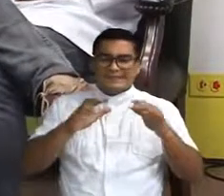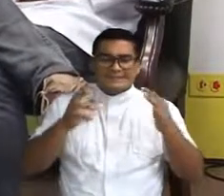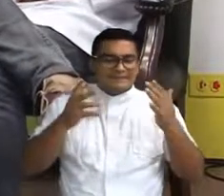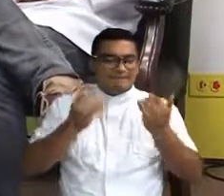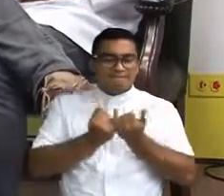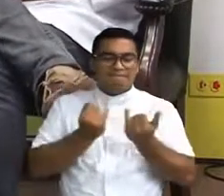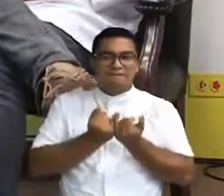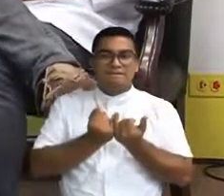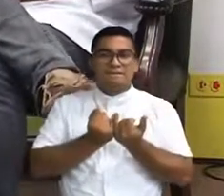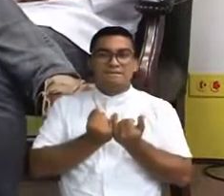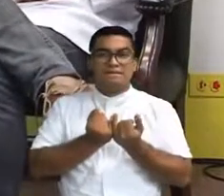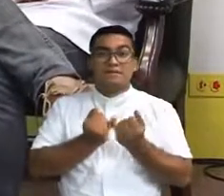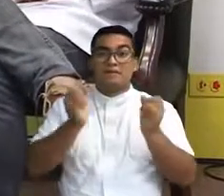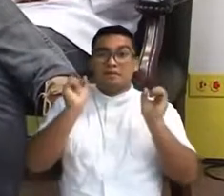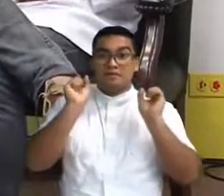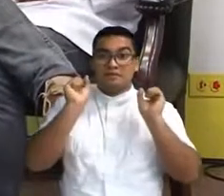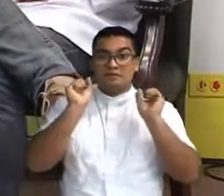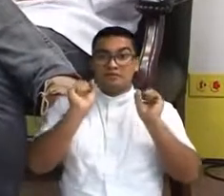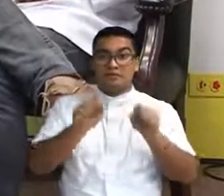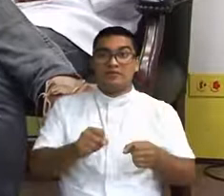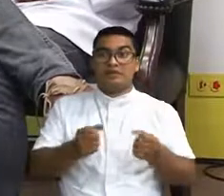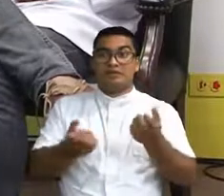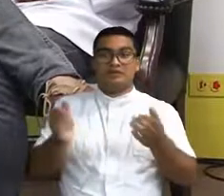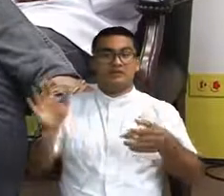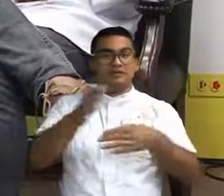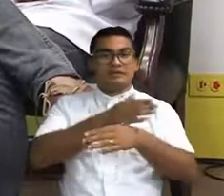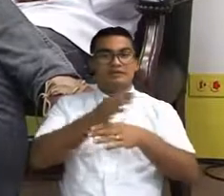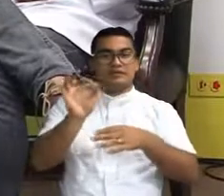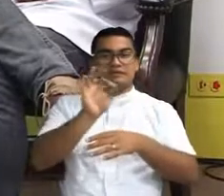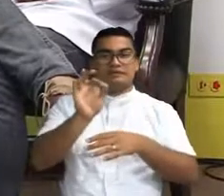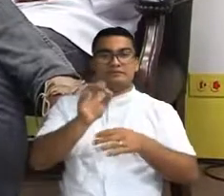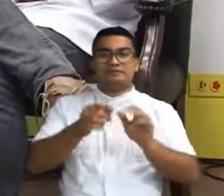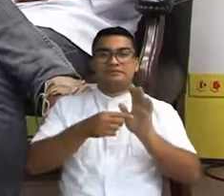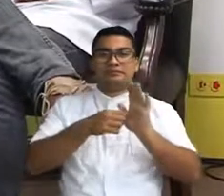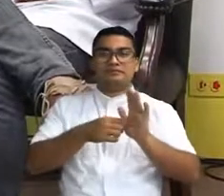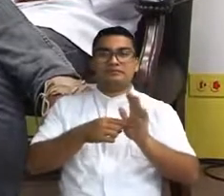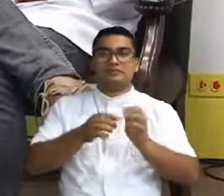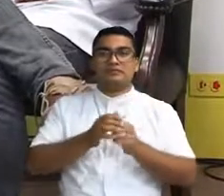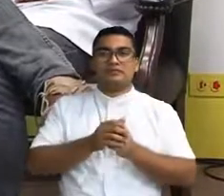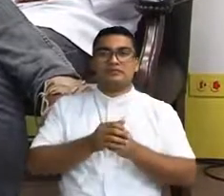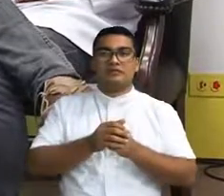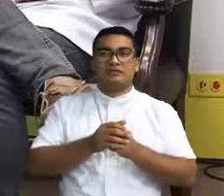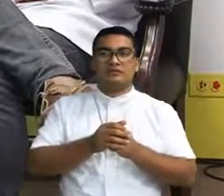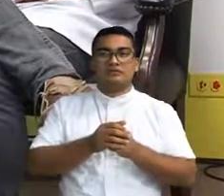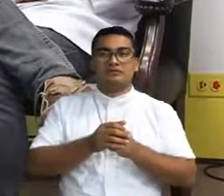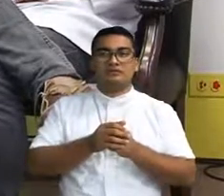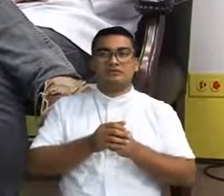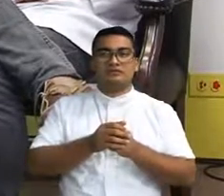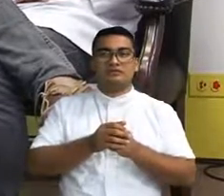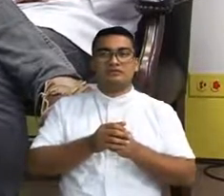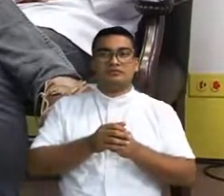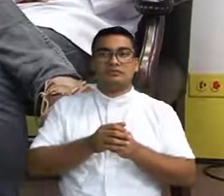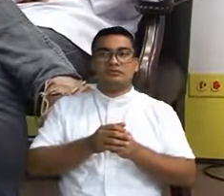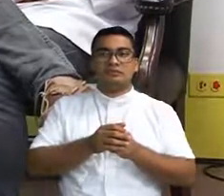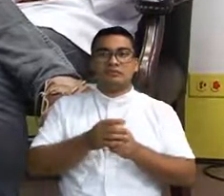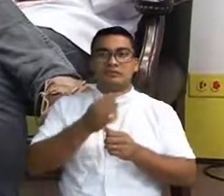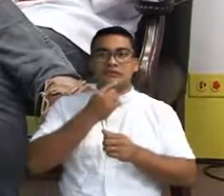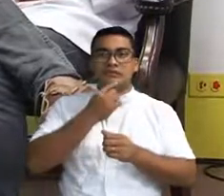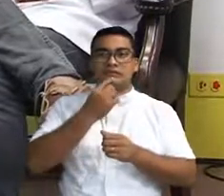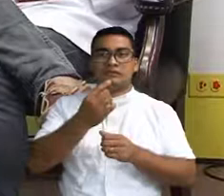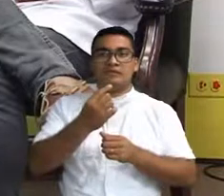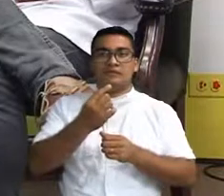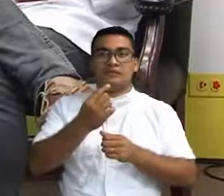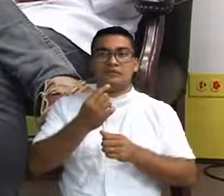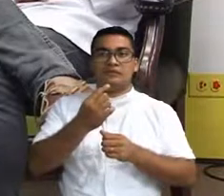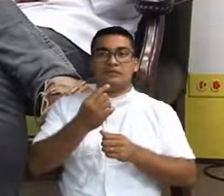trabajo se nos puede presentar en varias formas. Una de ellas es el temor a acudir al trabajo por